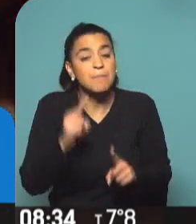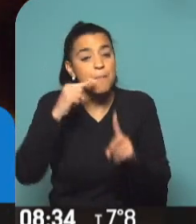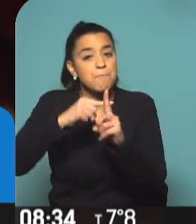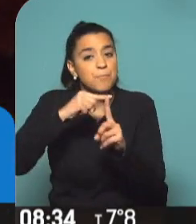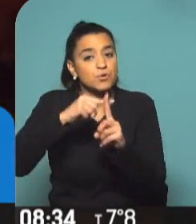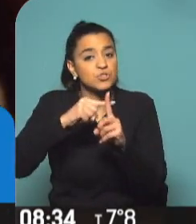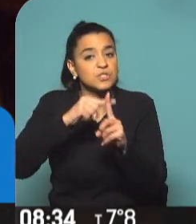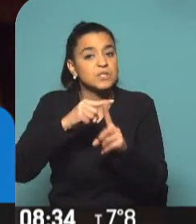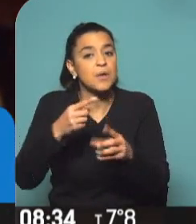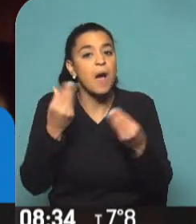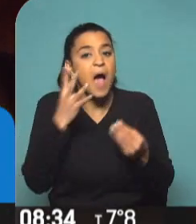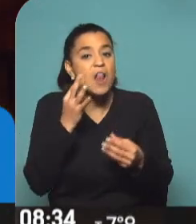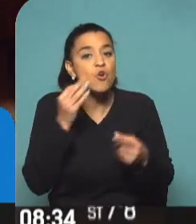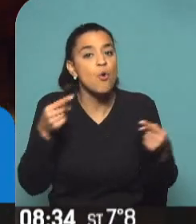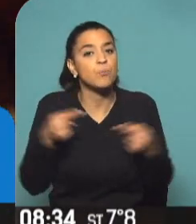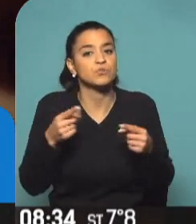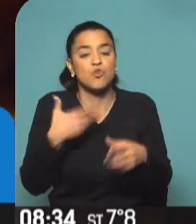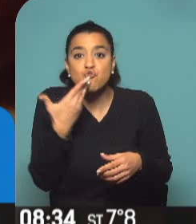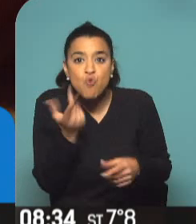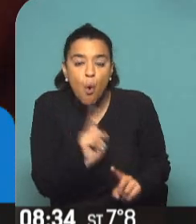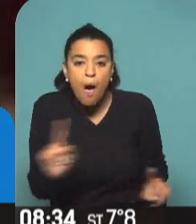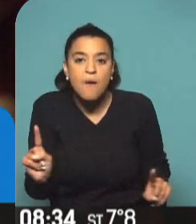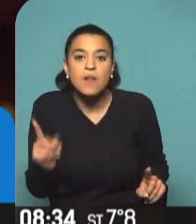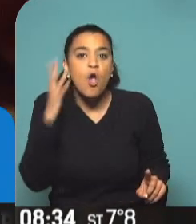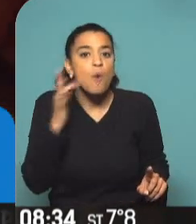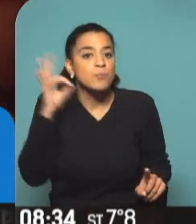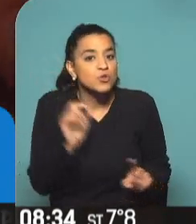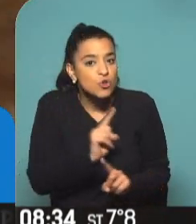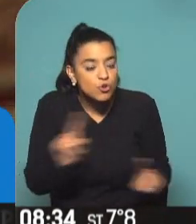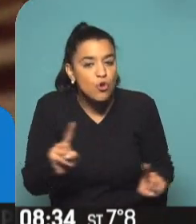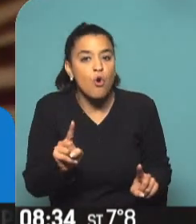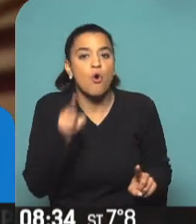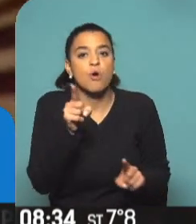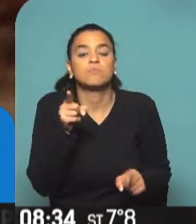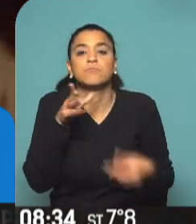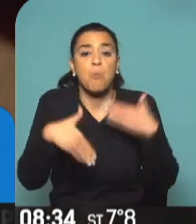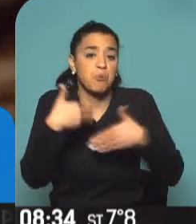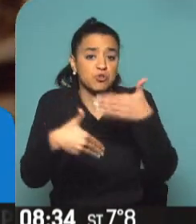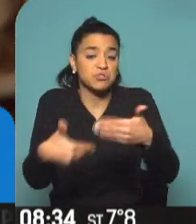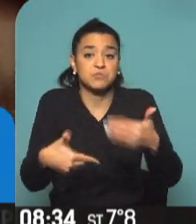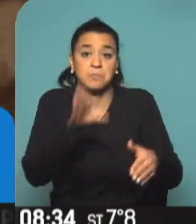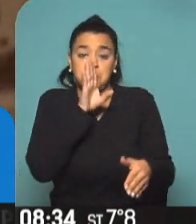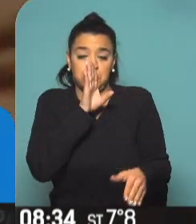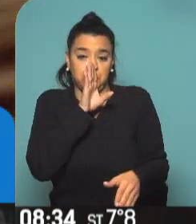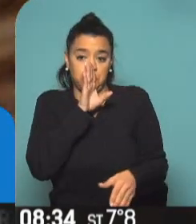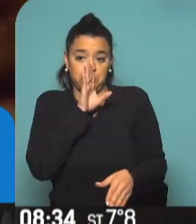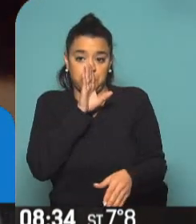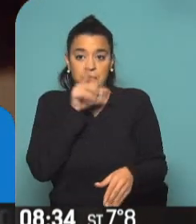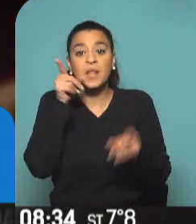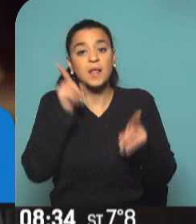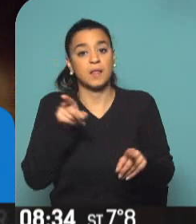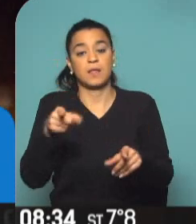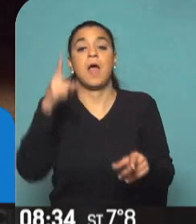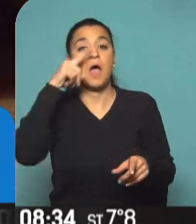de la oposición, que no habla, no opina, no interfiere en el proceso, tanto por parte